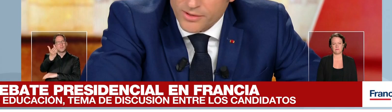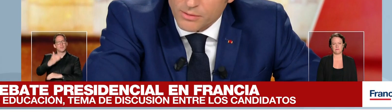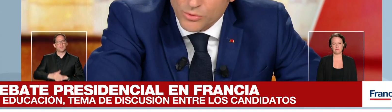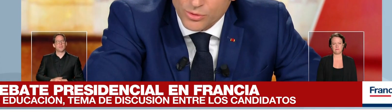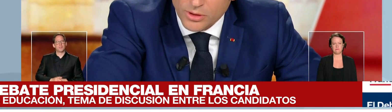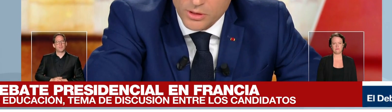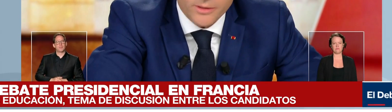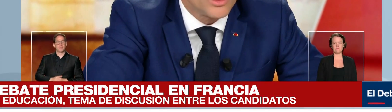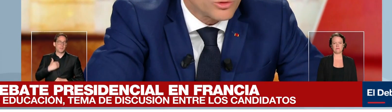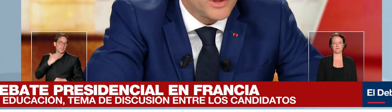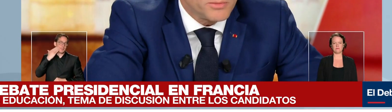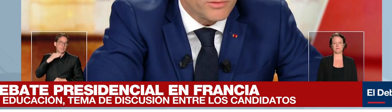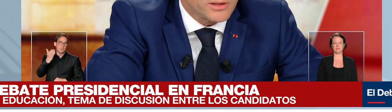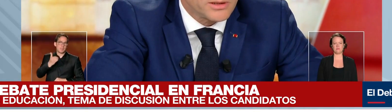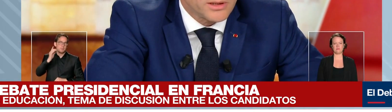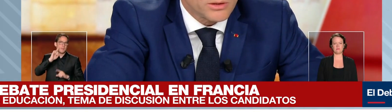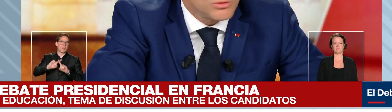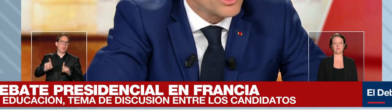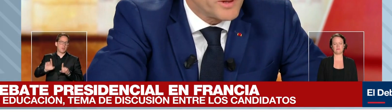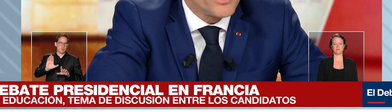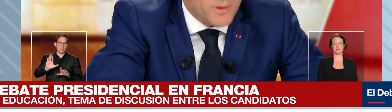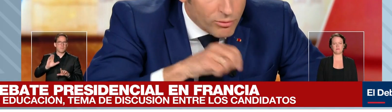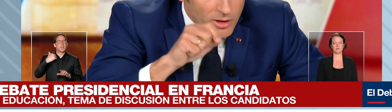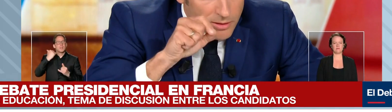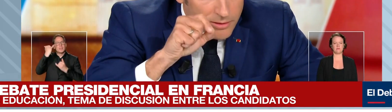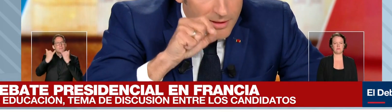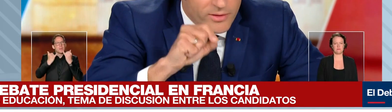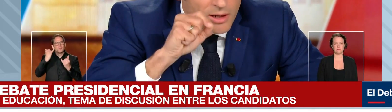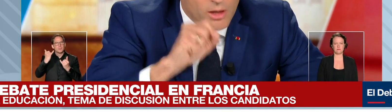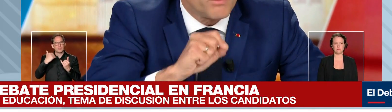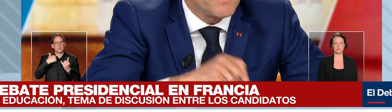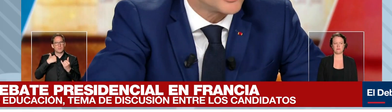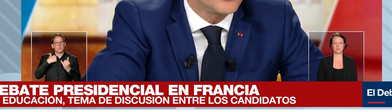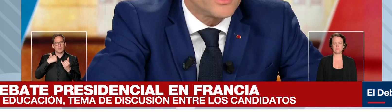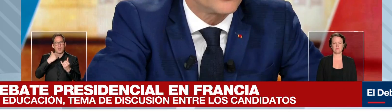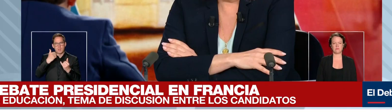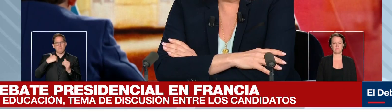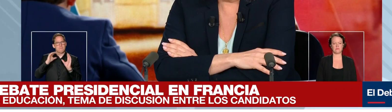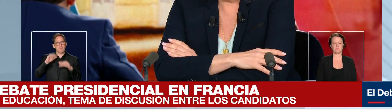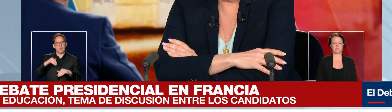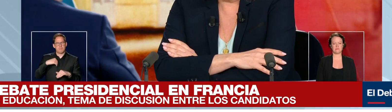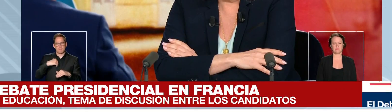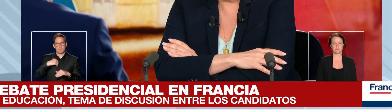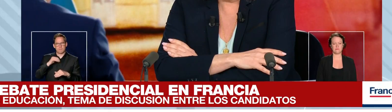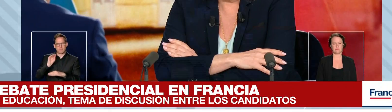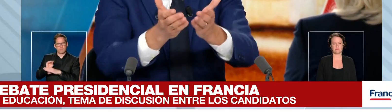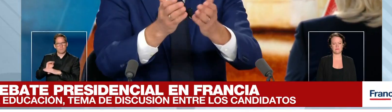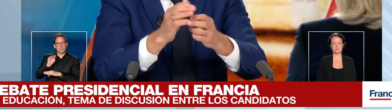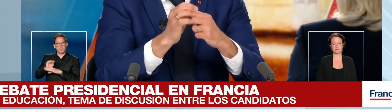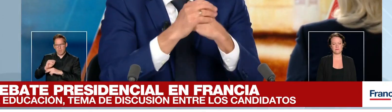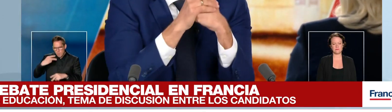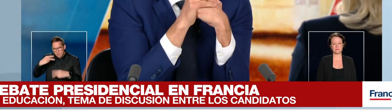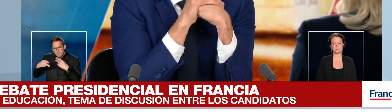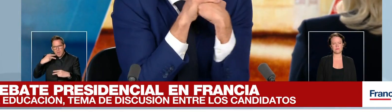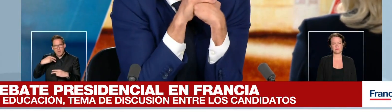escuelas, y yo sé que usted se opuso a esta medida, no hubiésemos podido servir ni una comida por